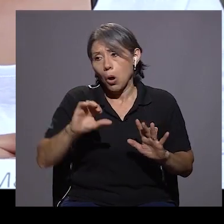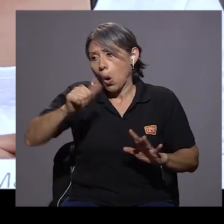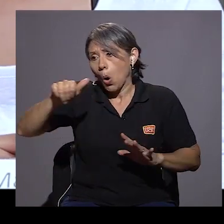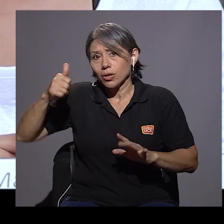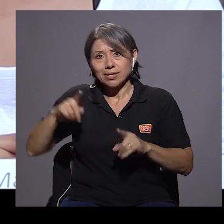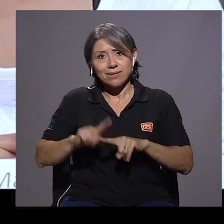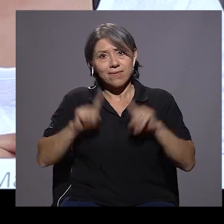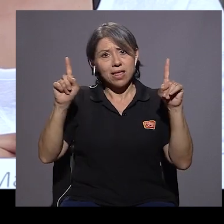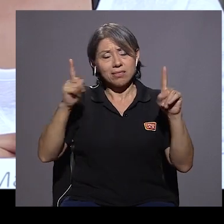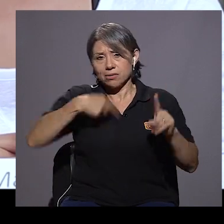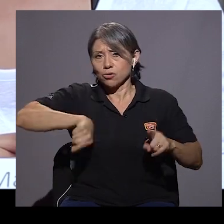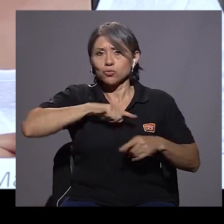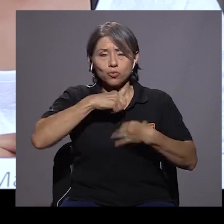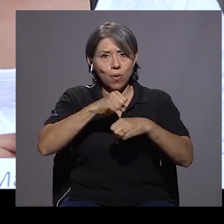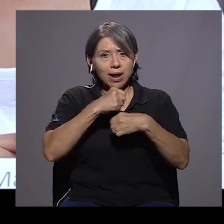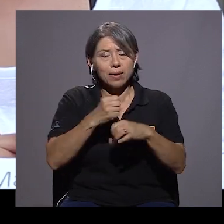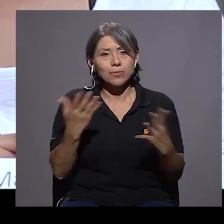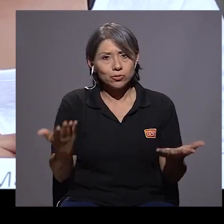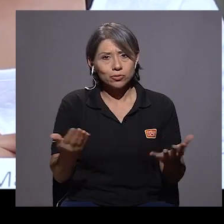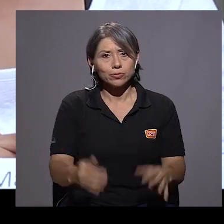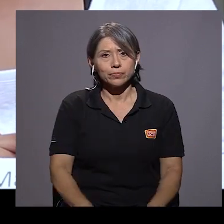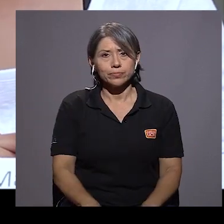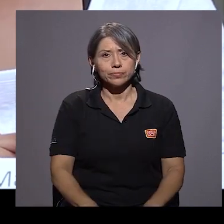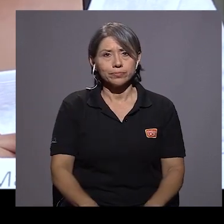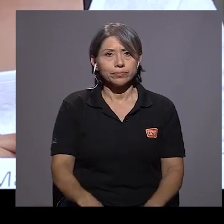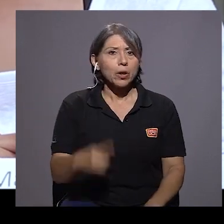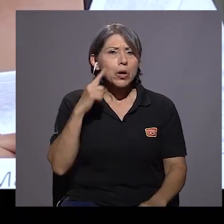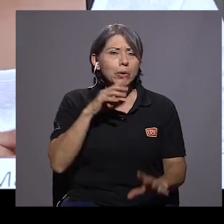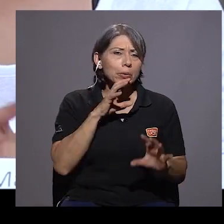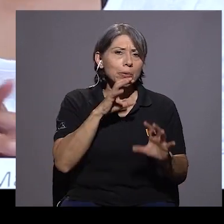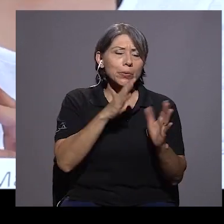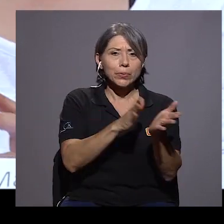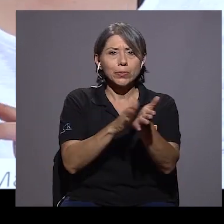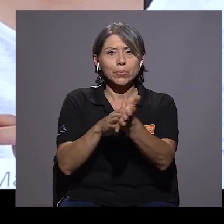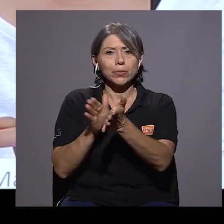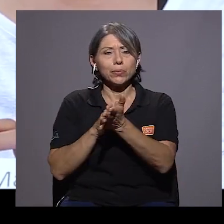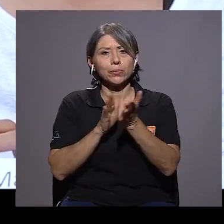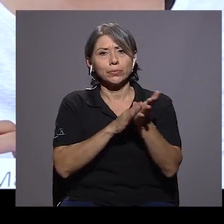directas, más allá de las que hemos tomado, las tomaremos.